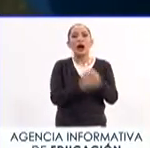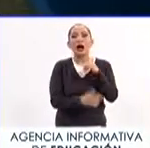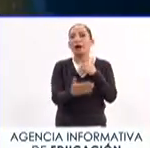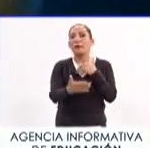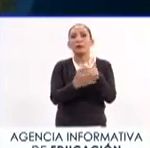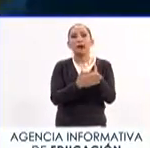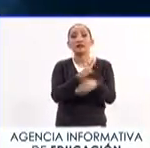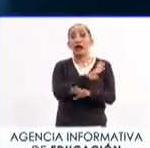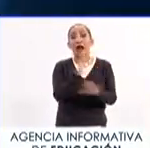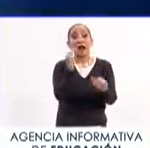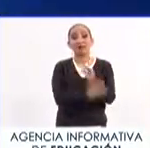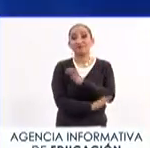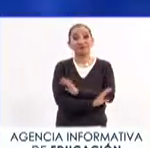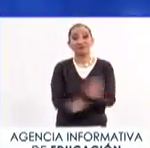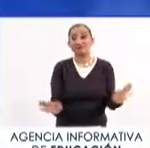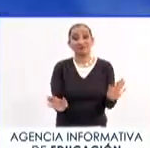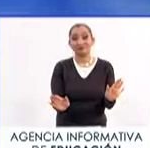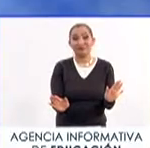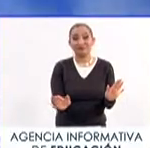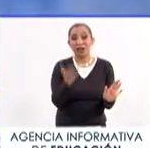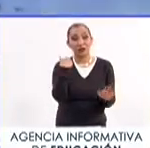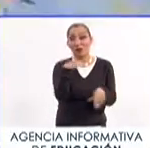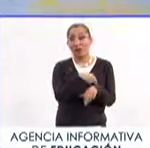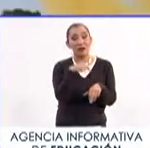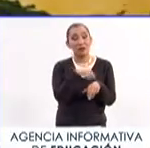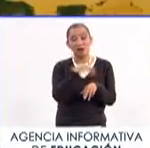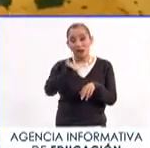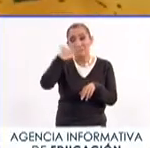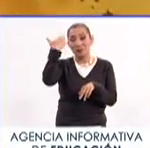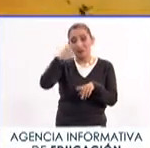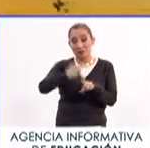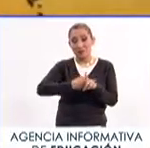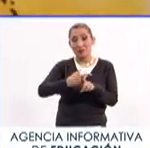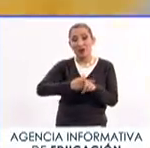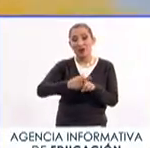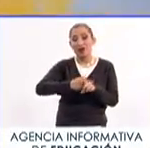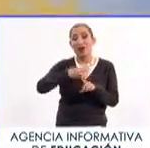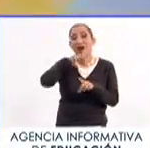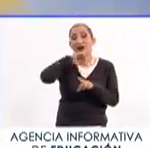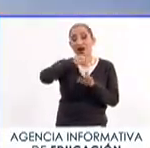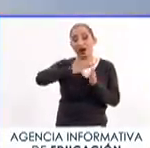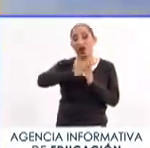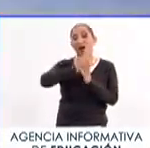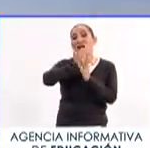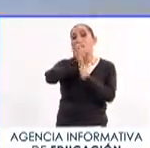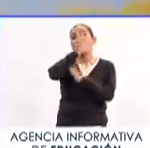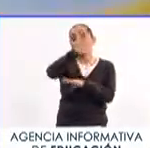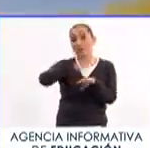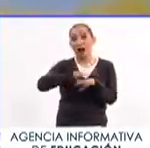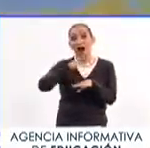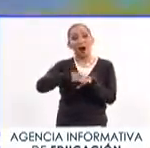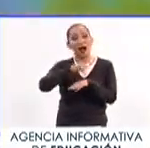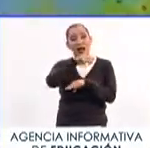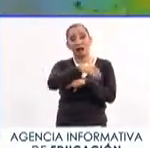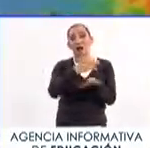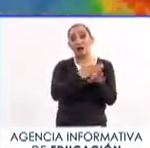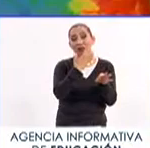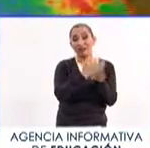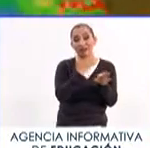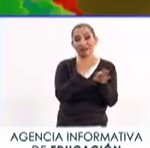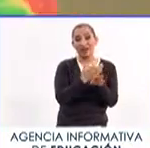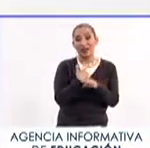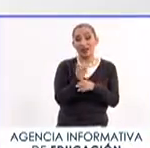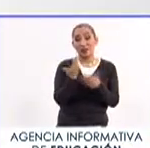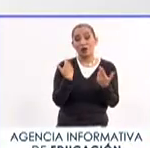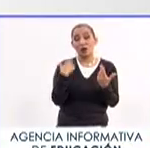que de hecho ya se ha acabado, en el sentido de que ya sabemos que la temperatura va a subir bastante más de lo que sería deseable